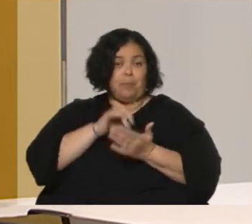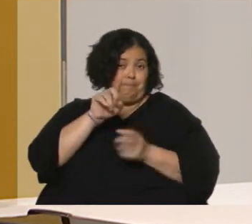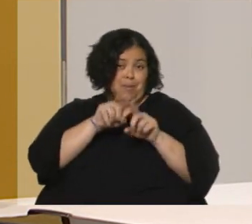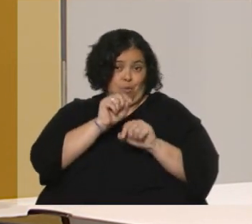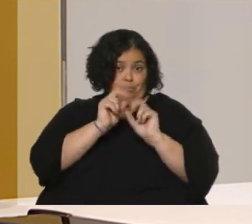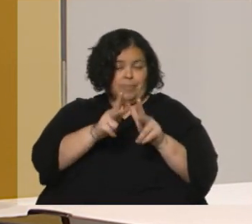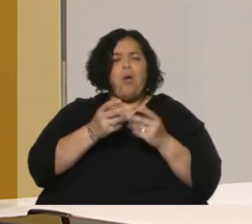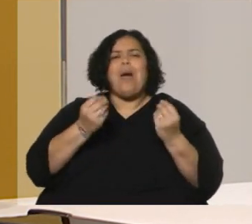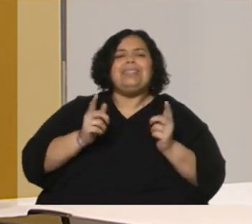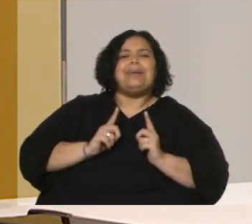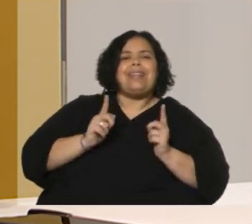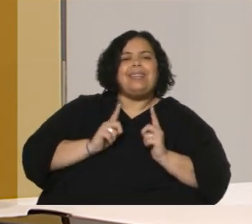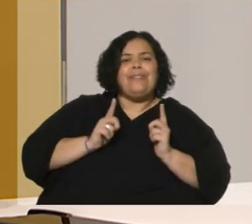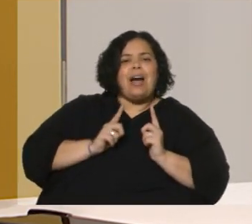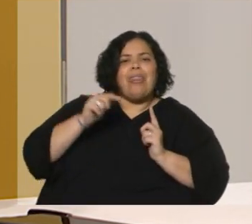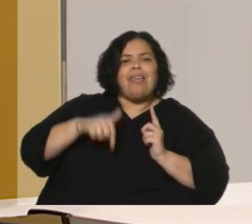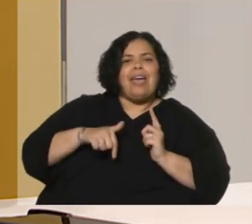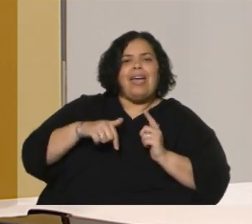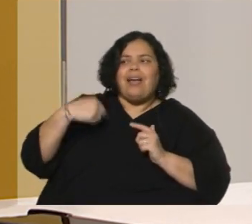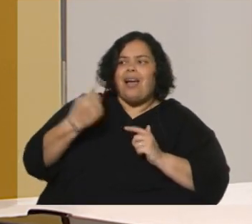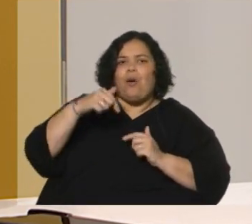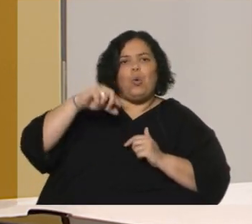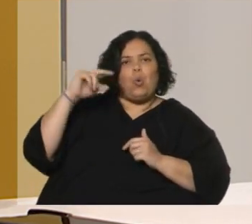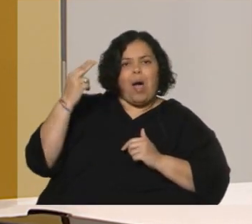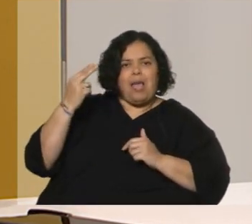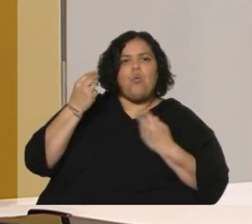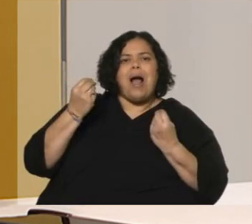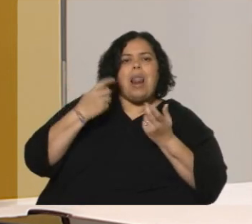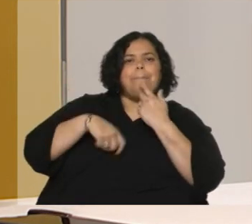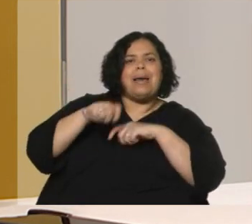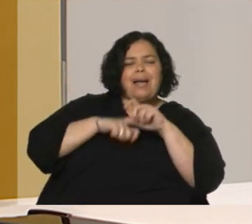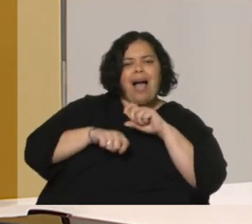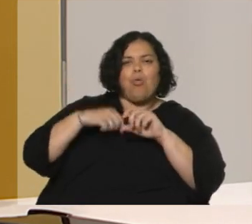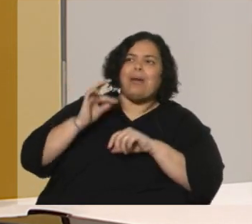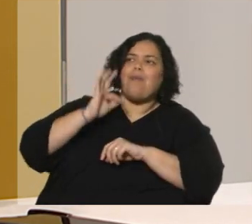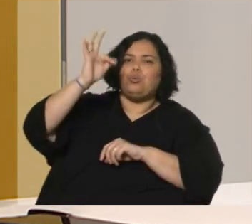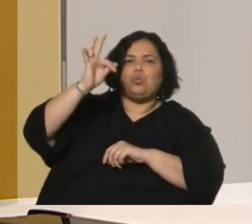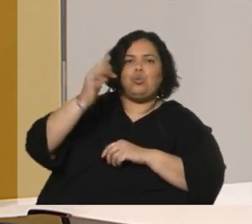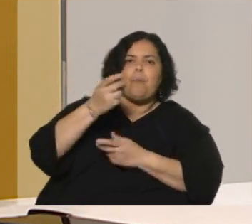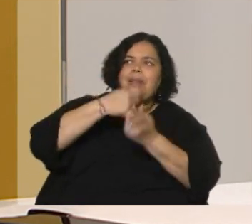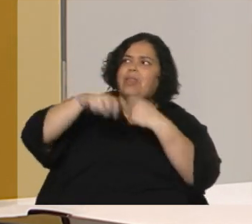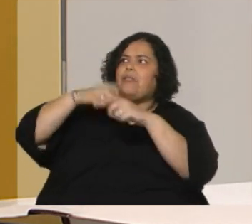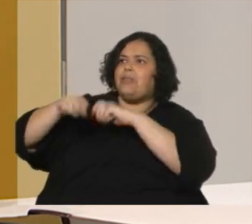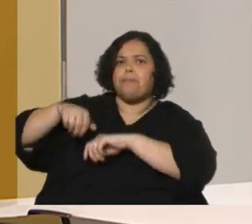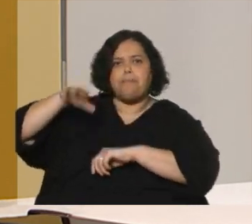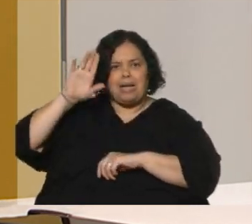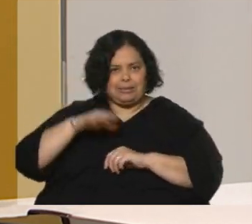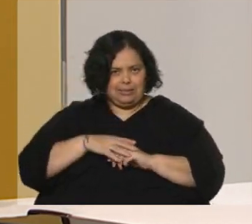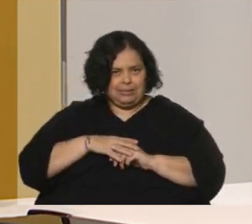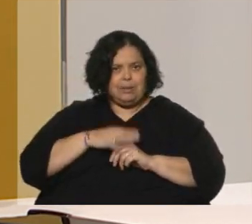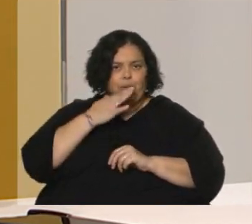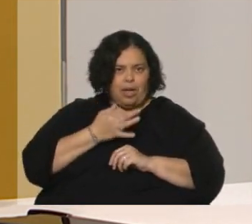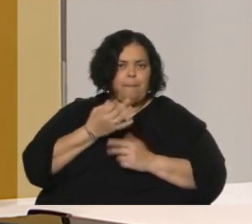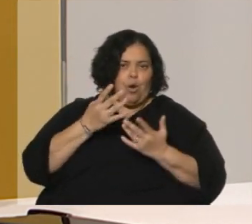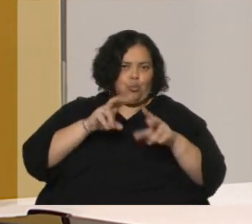Cuáles son las expectativas Qué es lo Cuáles son los mercados que de alguna manera por ejemplo en el campo que tiene que ver con la